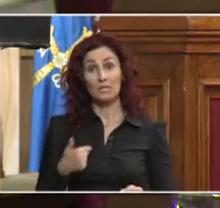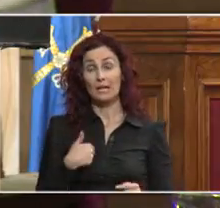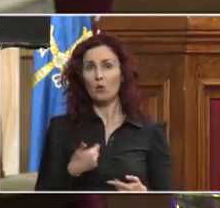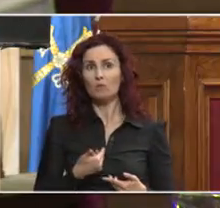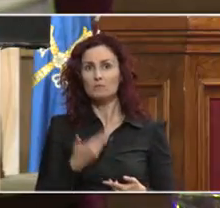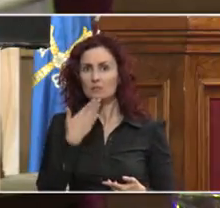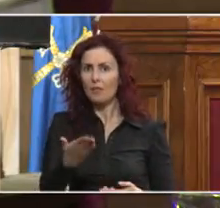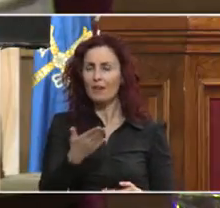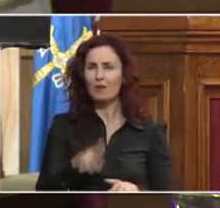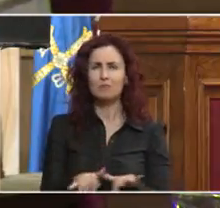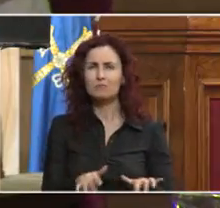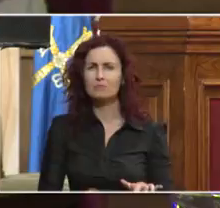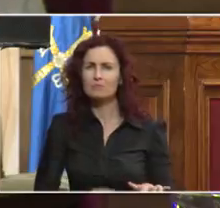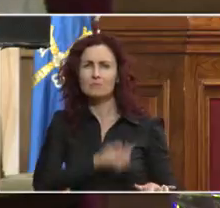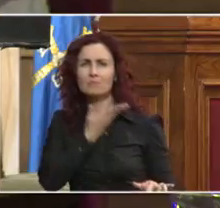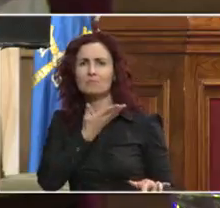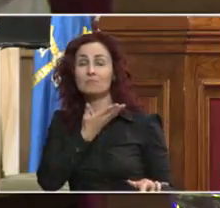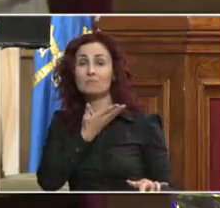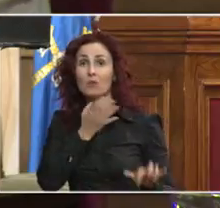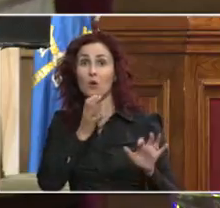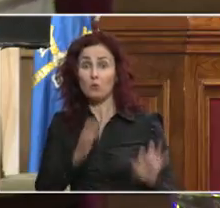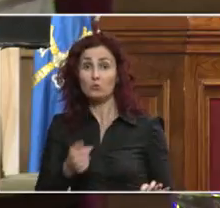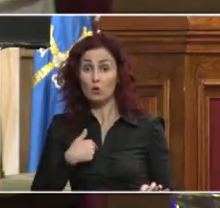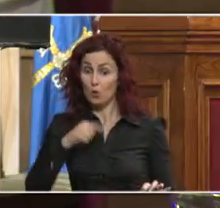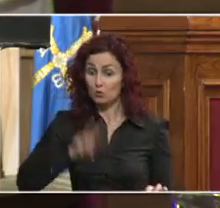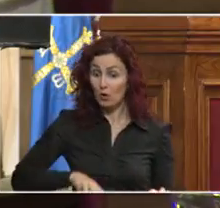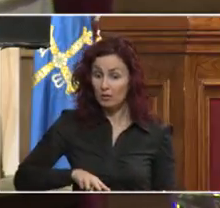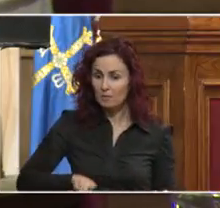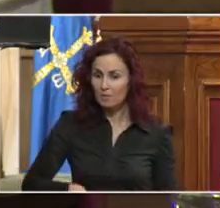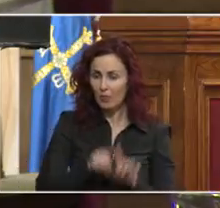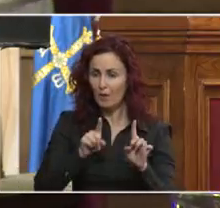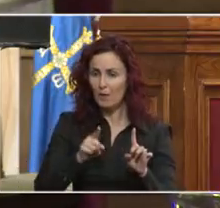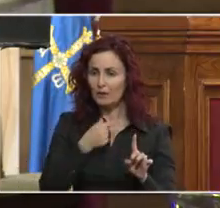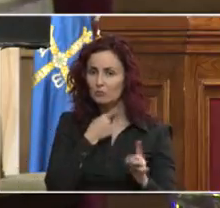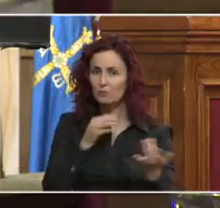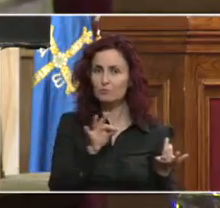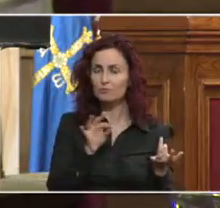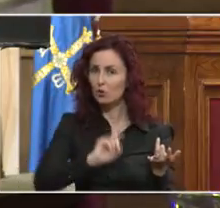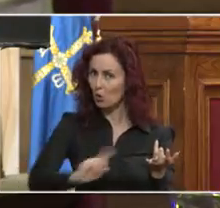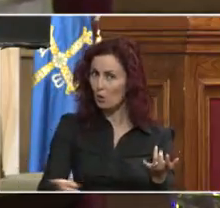gustaba mucho tocar el piano. Yo soy el pianista de Lelutier y toco el piano. Pero de pronto,